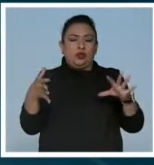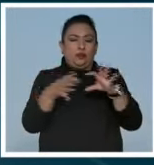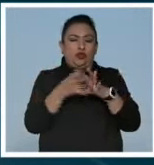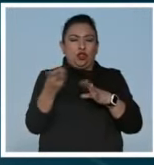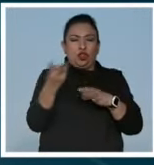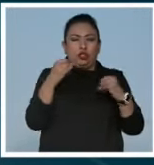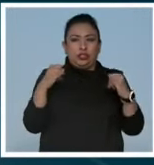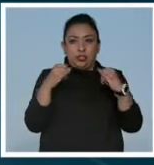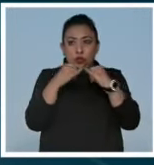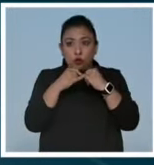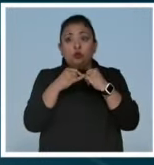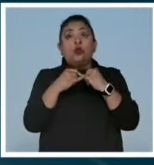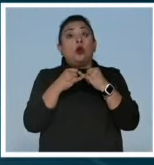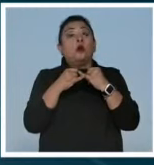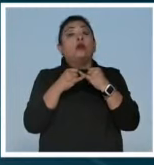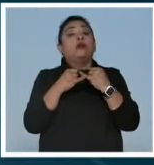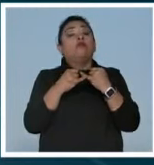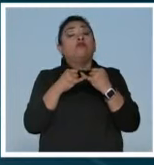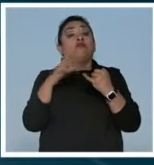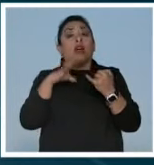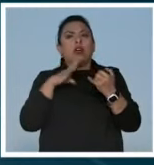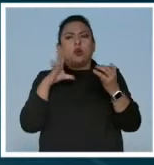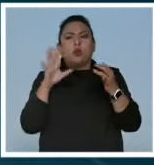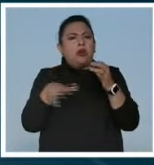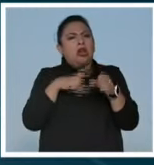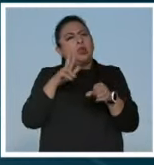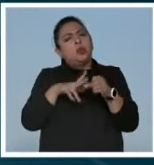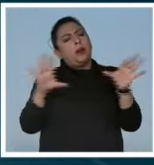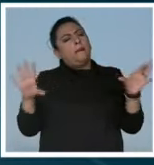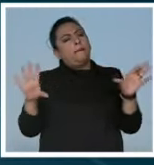ambas instituciones se dio de manera orgánica.